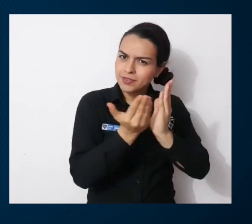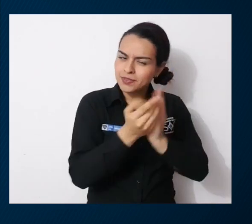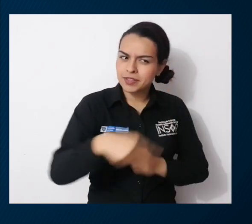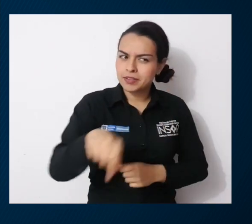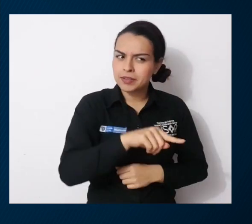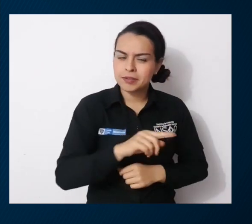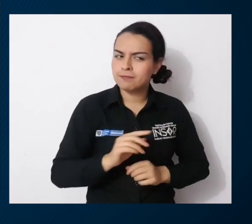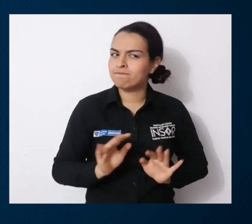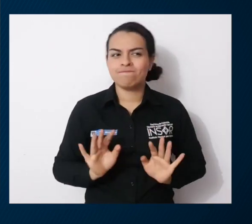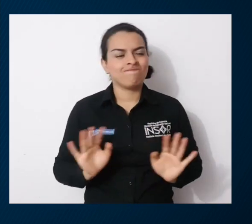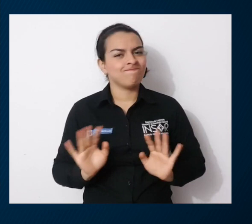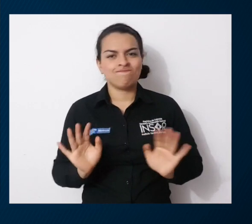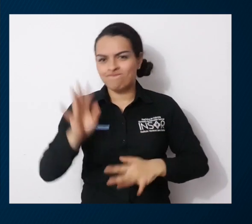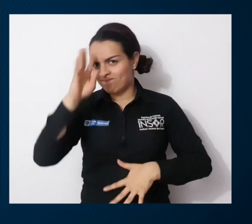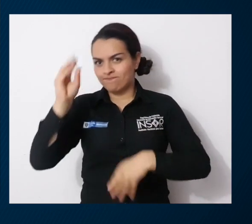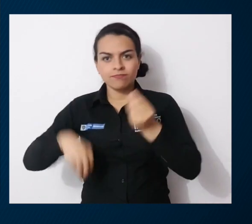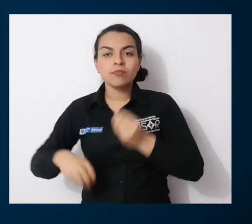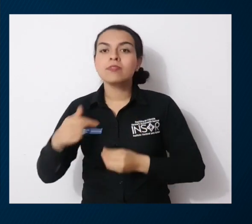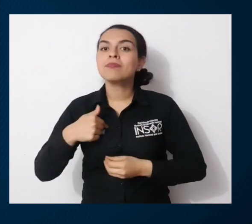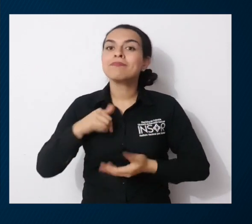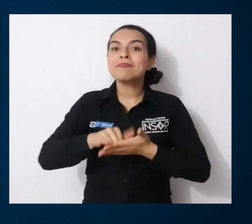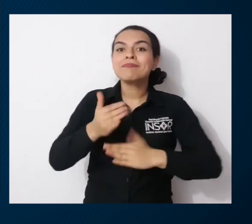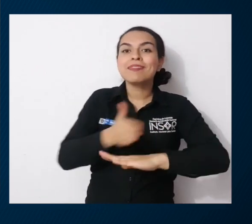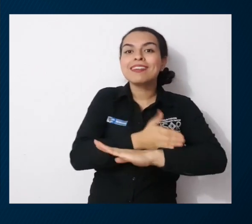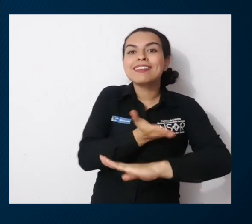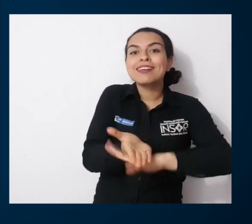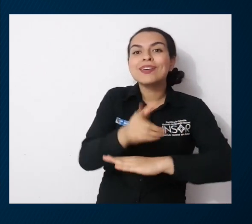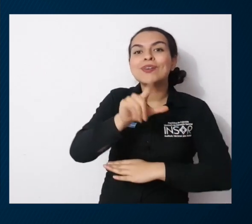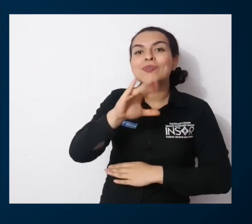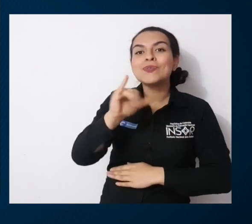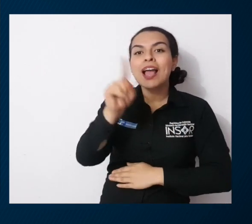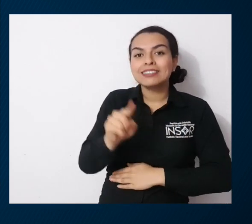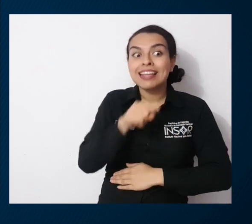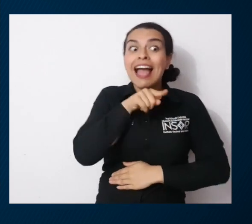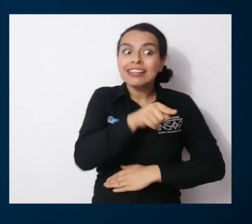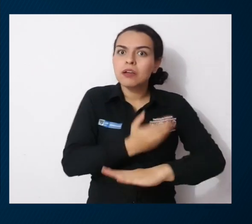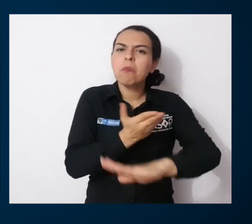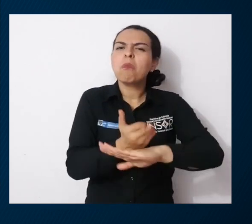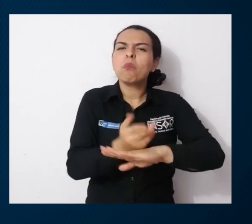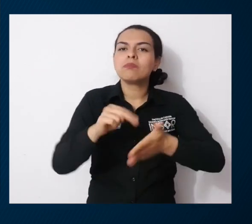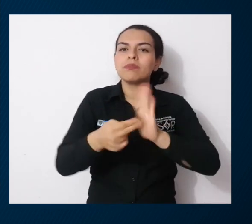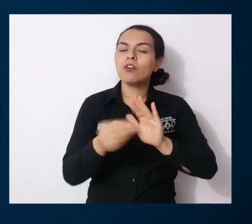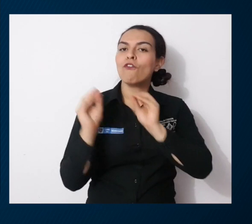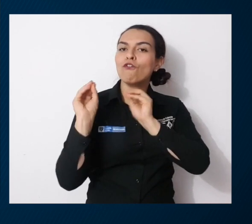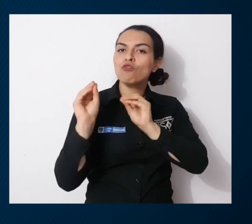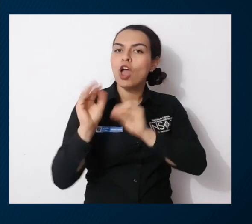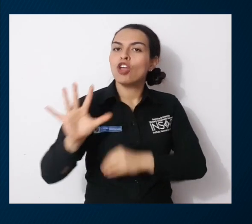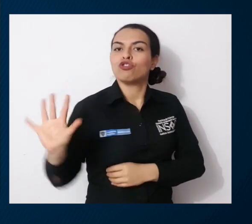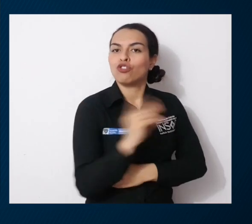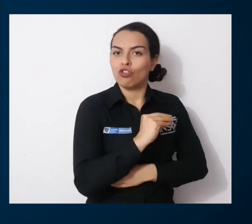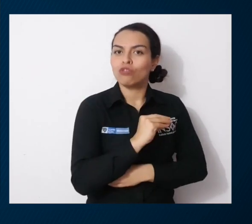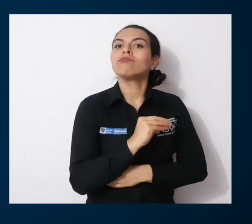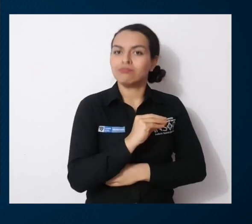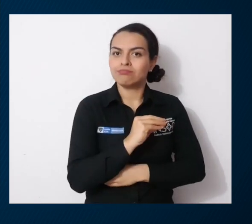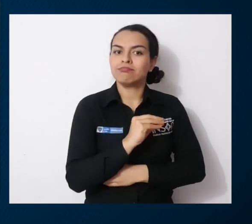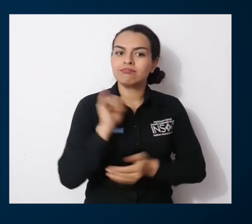estudiantes. Creo mucho más en lo que Lucas propone y se llama la formación in situ, yo la denomino así, una formación que esté atravesada por